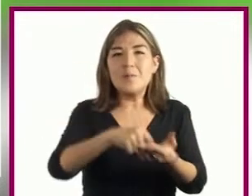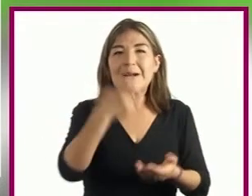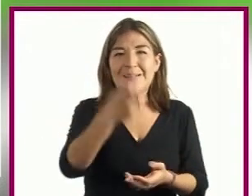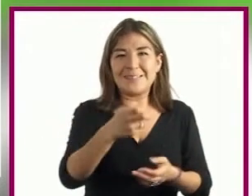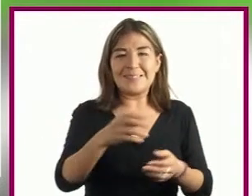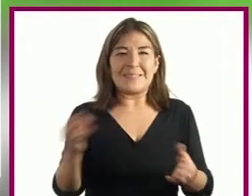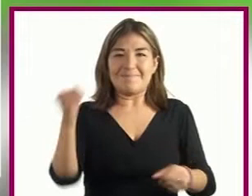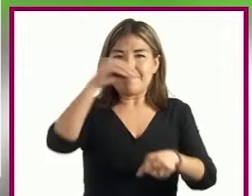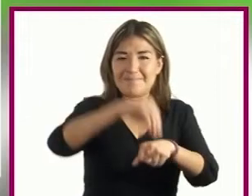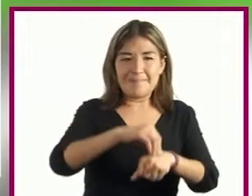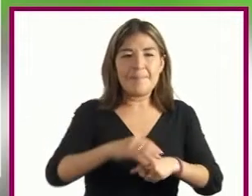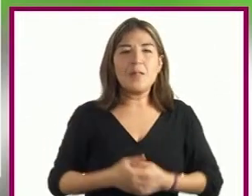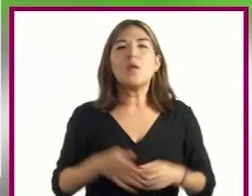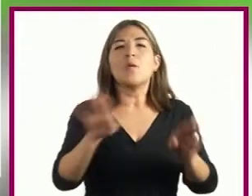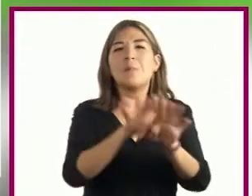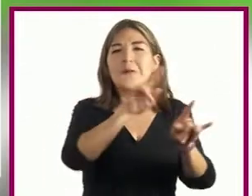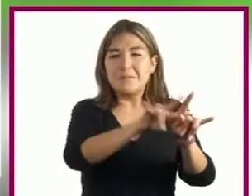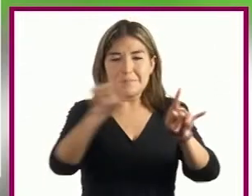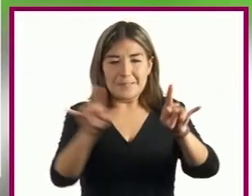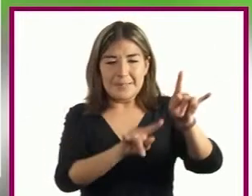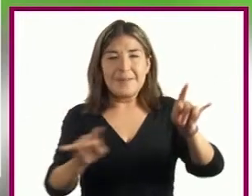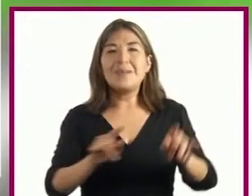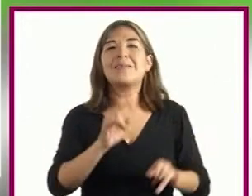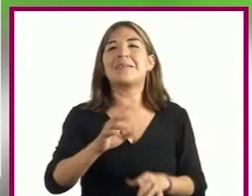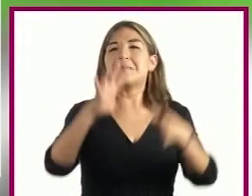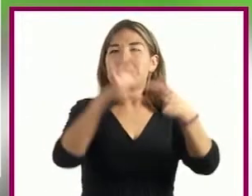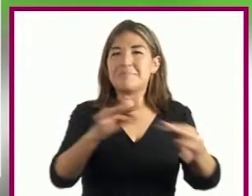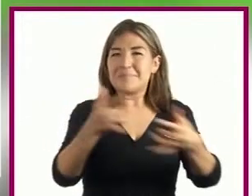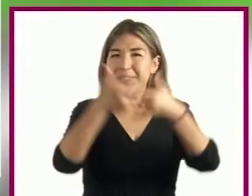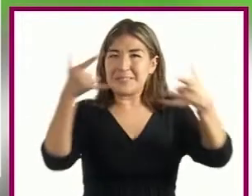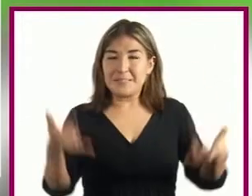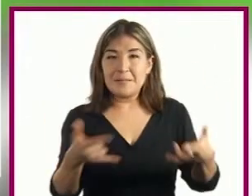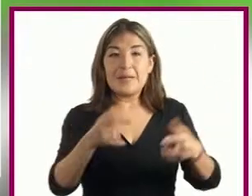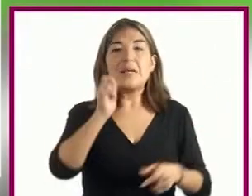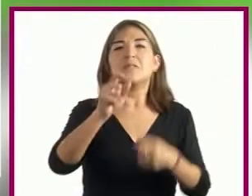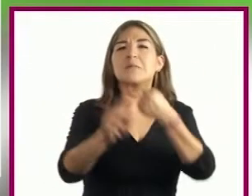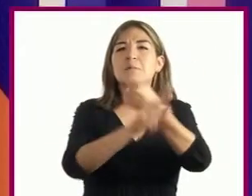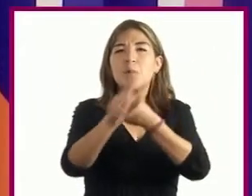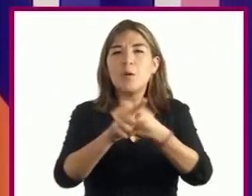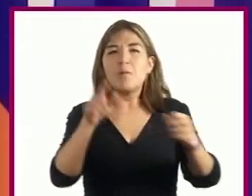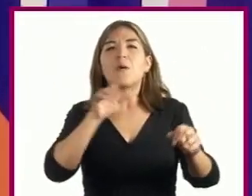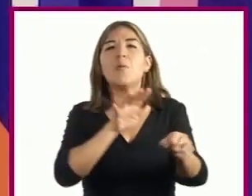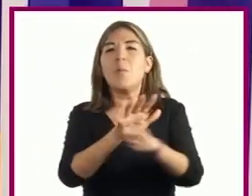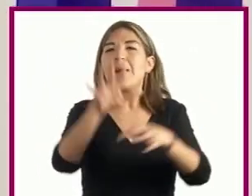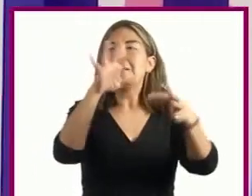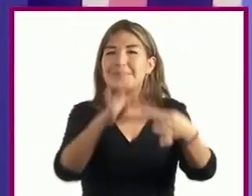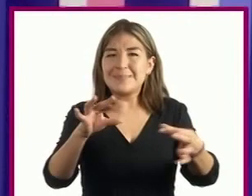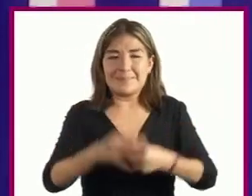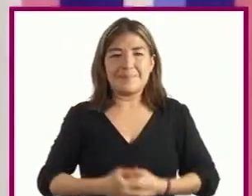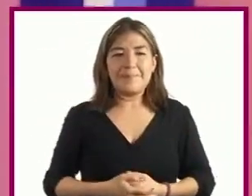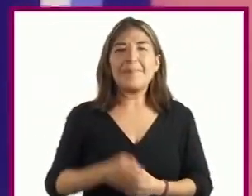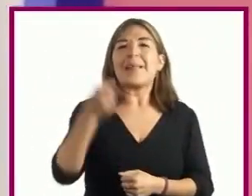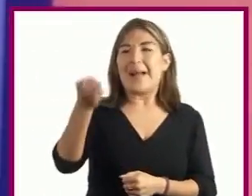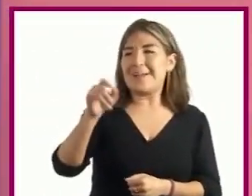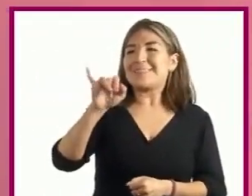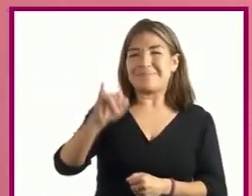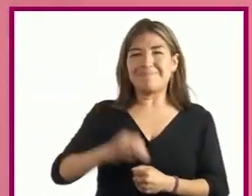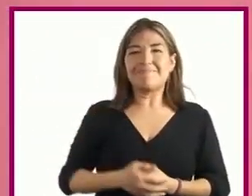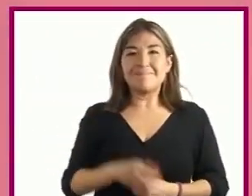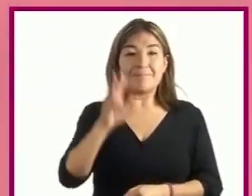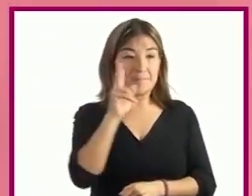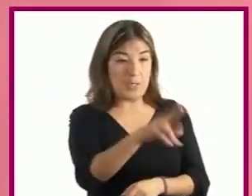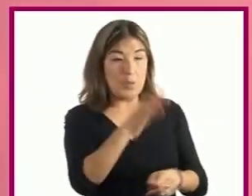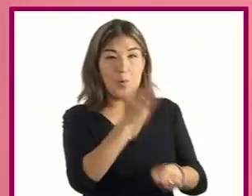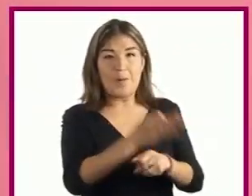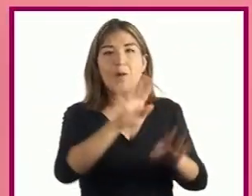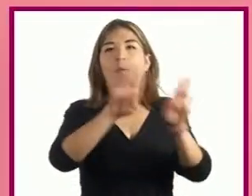aparecerían en un extracto de la narración y enfatizó la situación de lo que se cuenta. Exacto, maestra. De hecho, en esta narración del